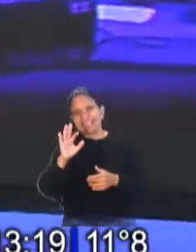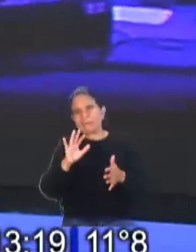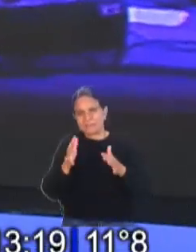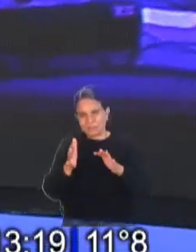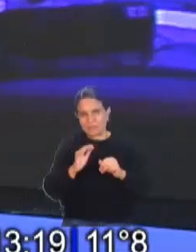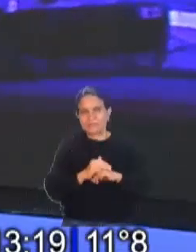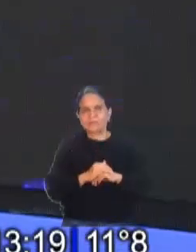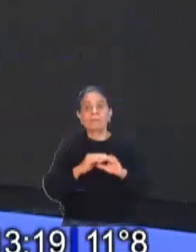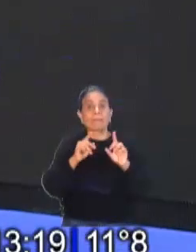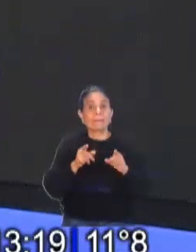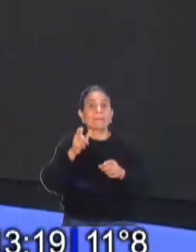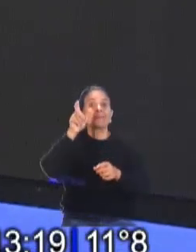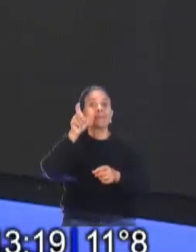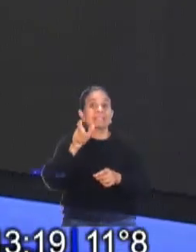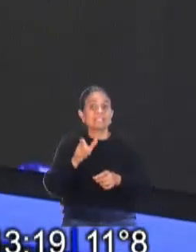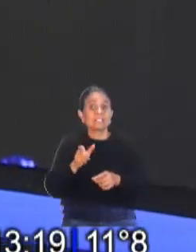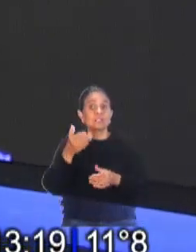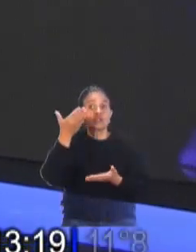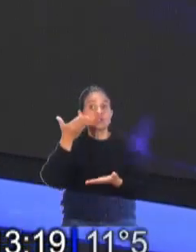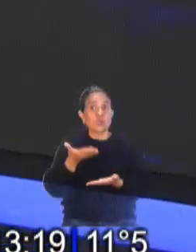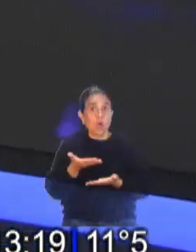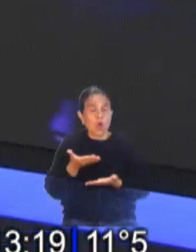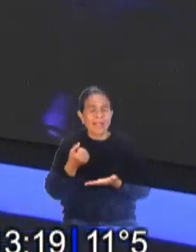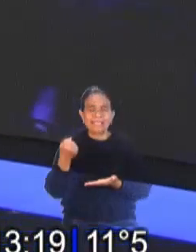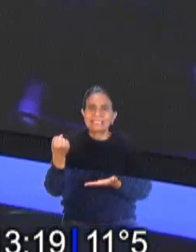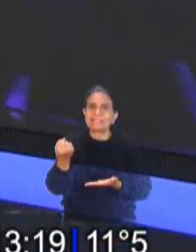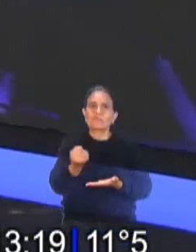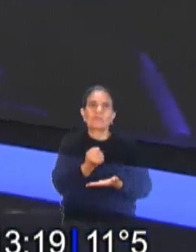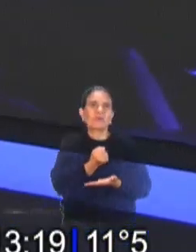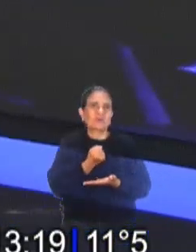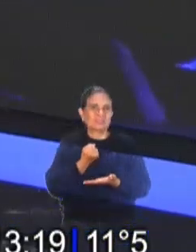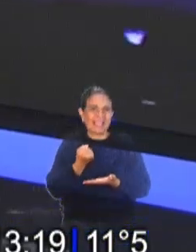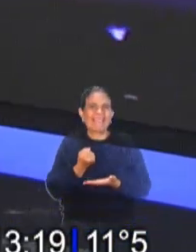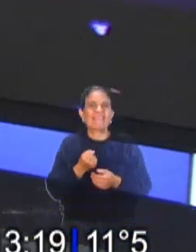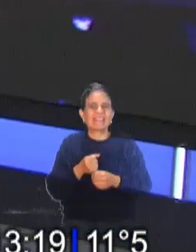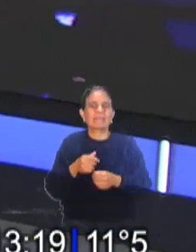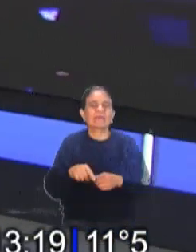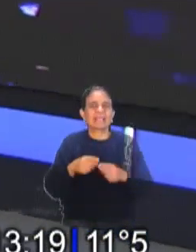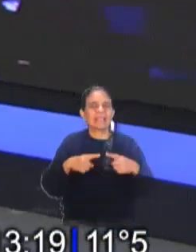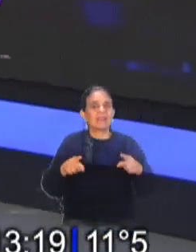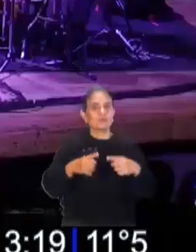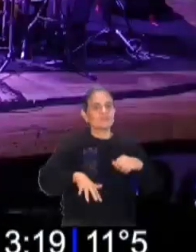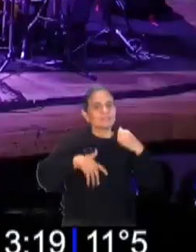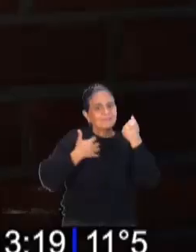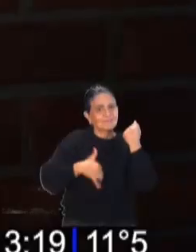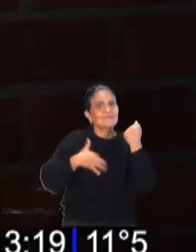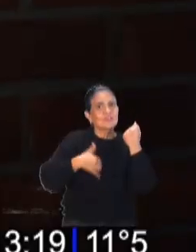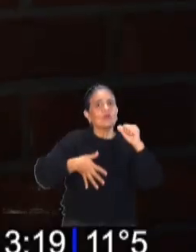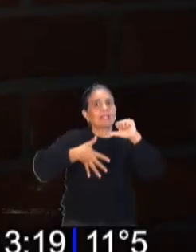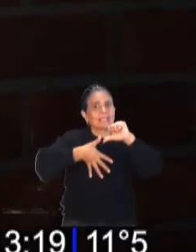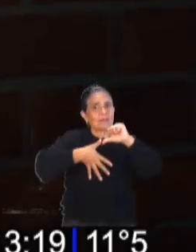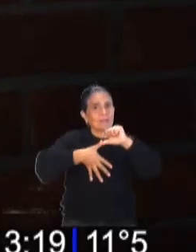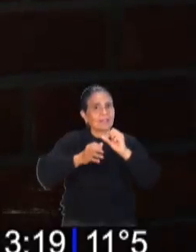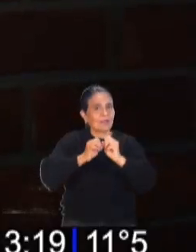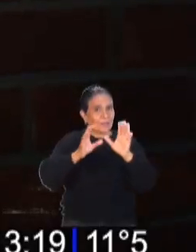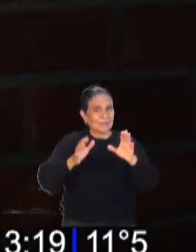por la presencia, ¿no?, de esta figura que es tan importante para los inicios del rock en Latinoamérica. Un